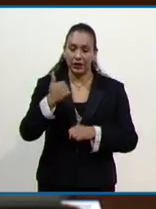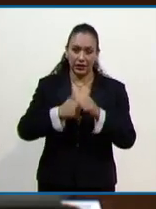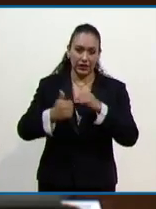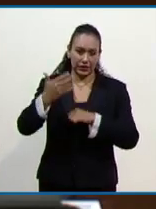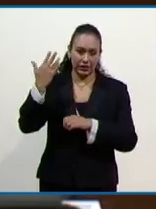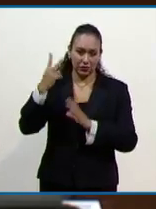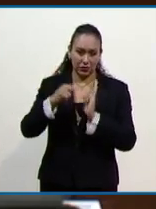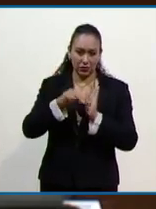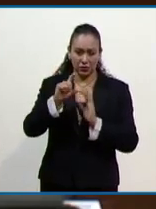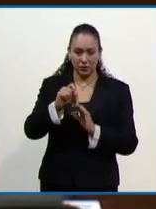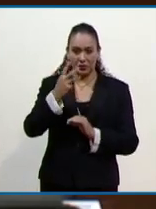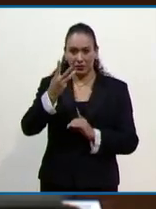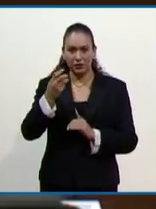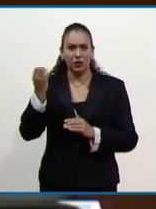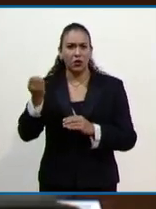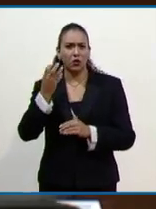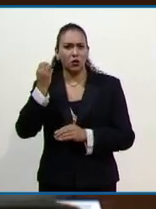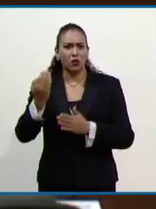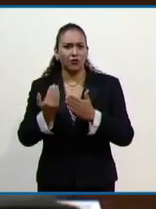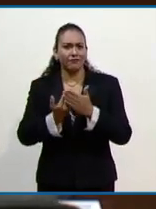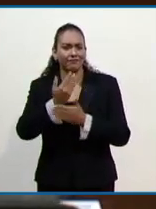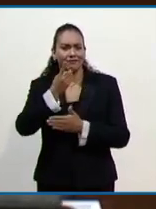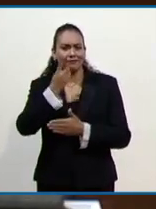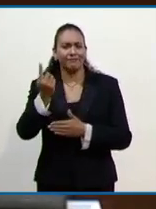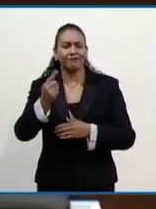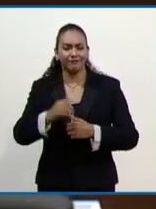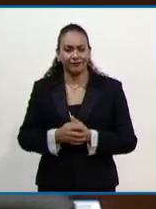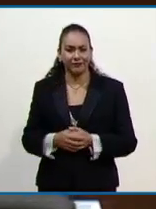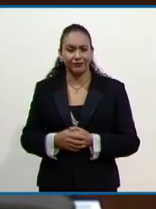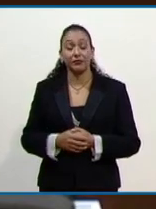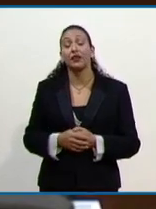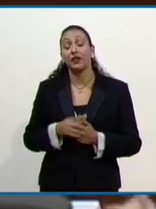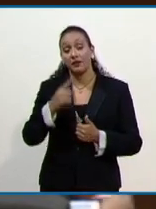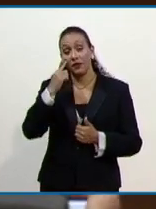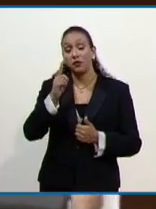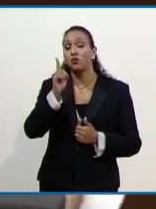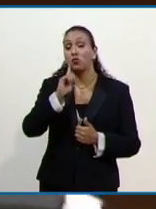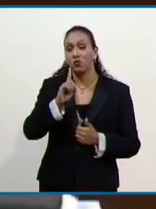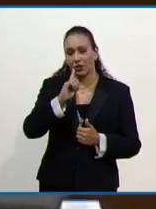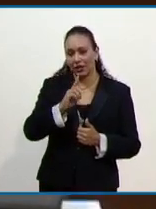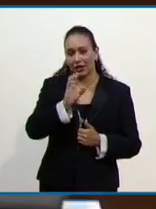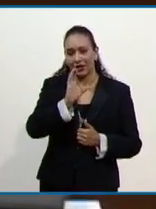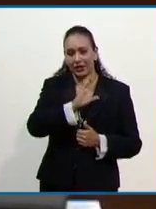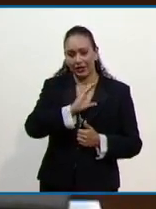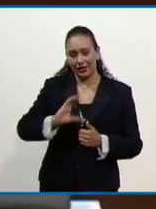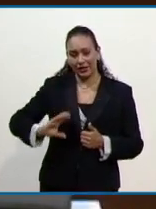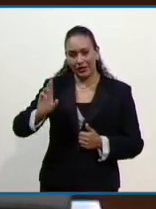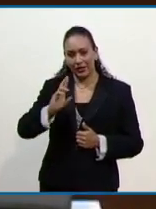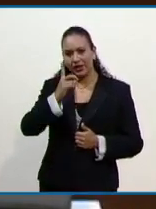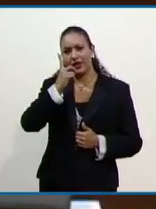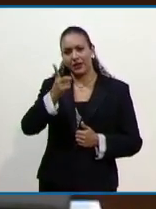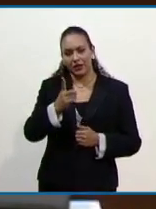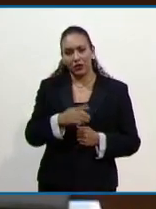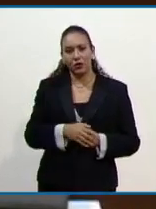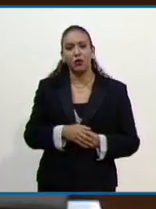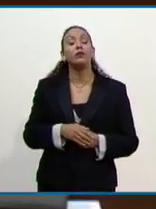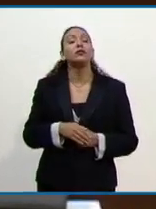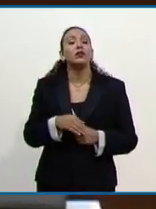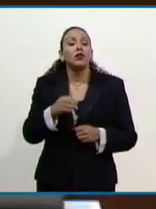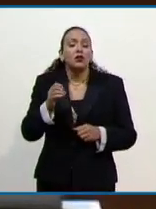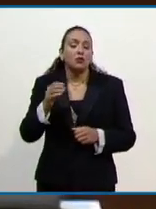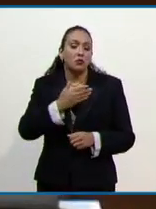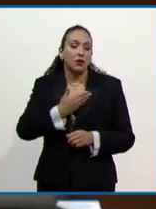pasado, en las cuales se refiere a que la denunciante en realidad es otros